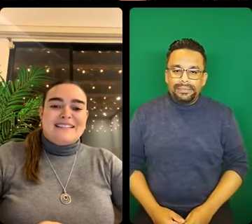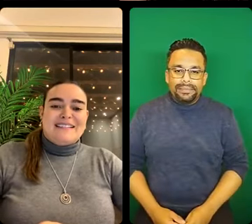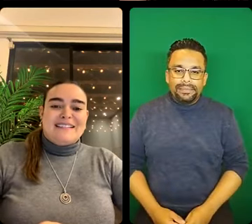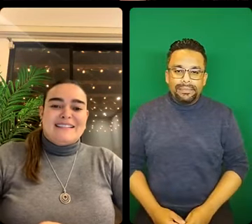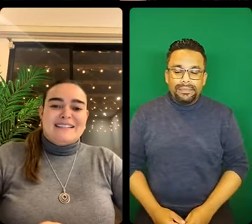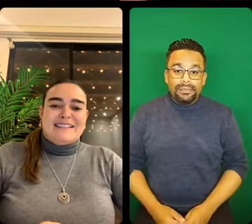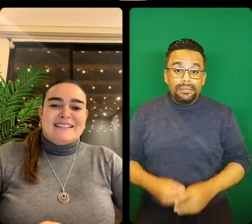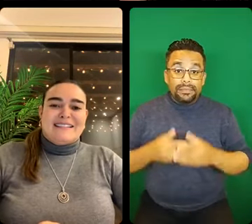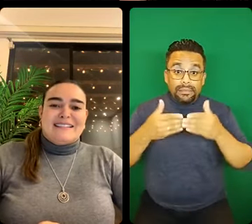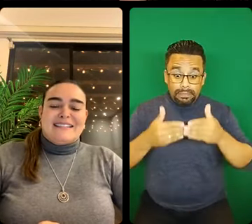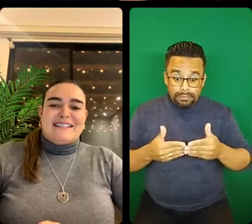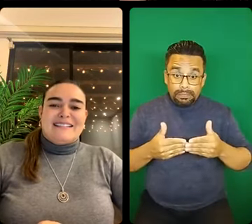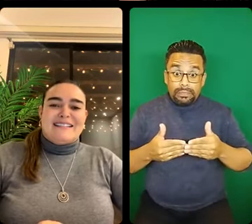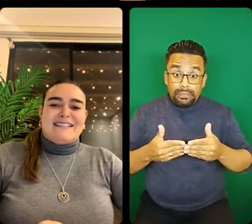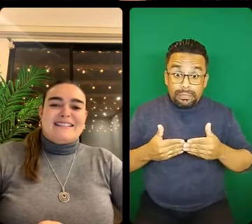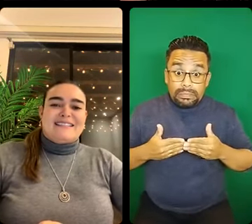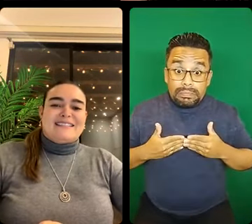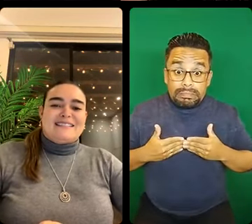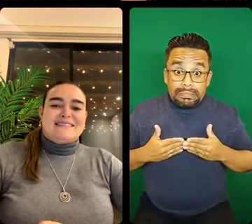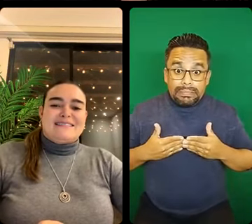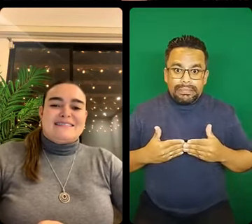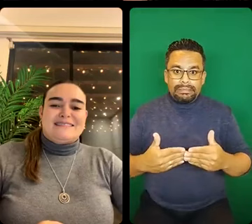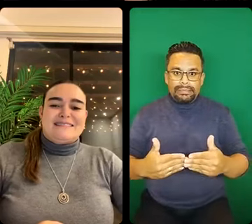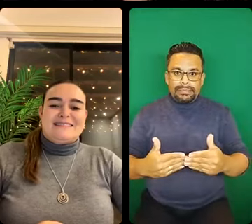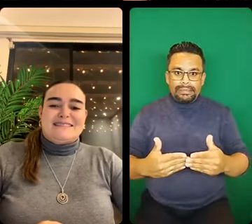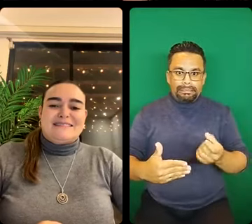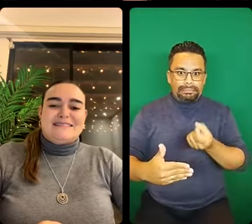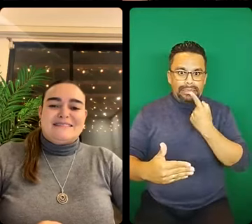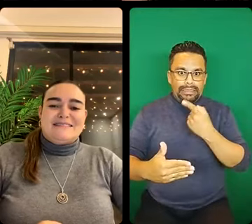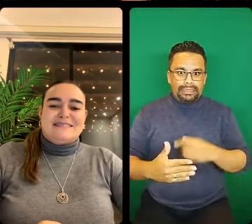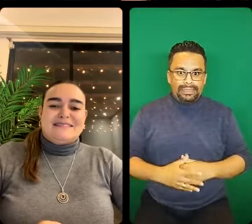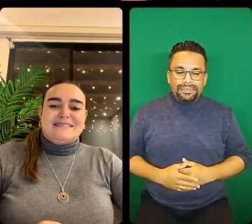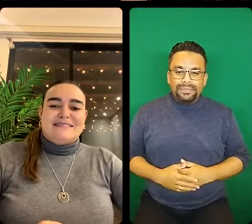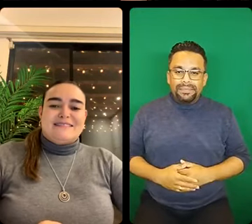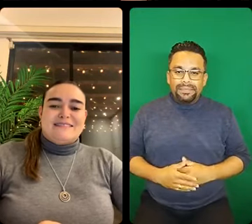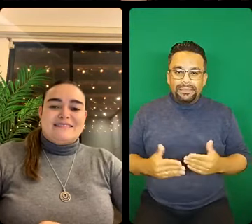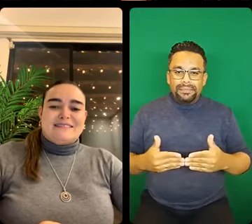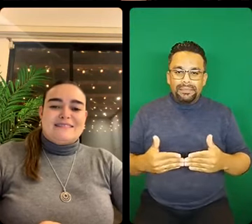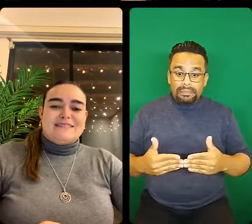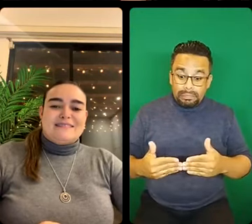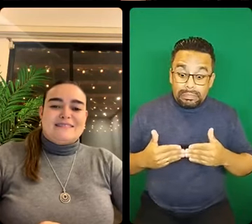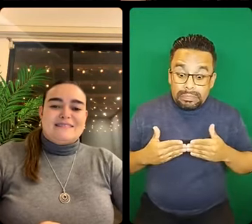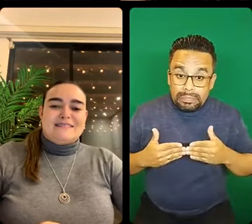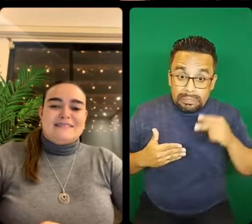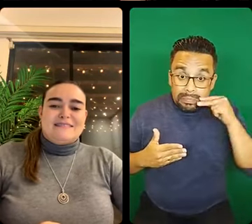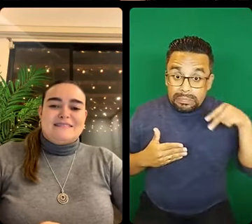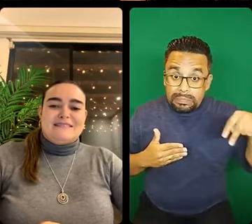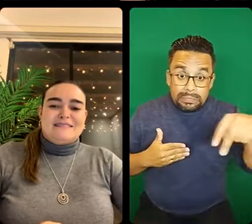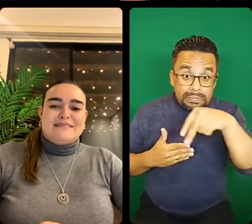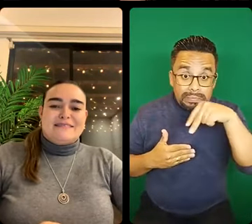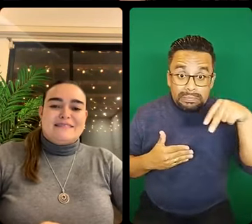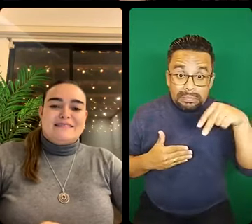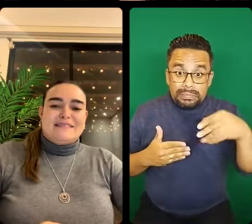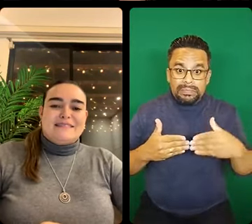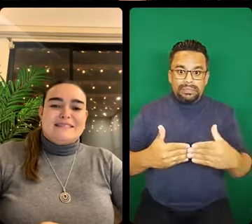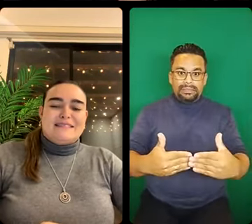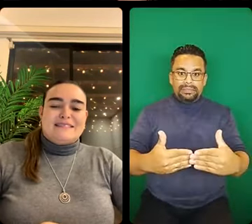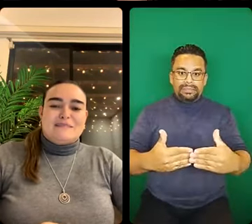Allá de la Píldora, Carlos Alberto Rojas, Más Allá de lo que se ve, Michelle Siniestra,